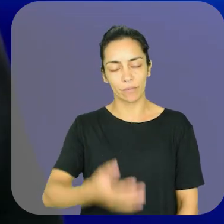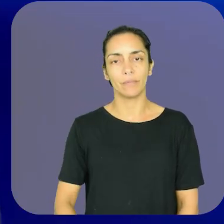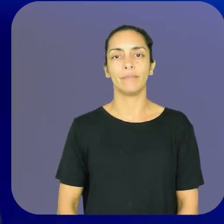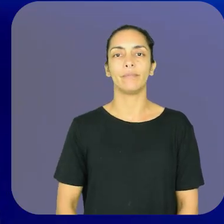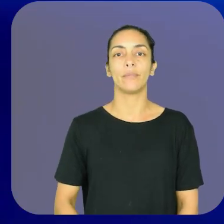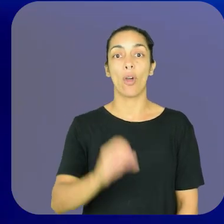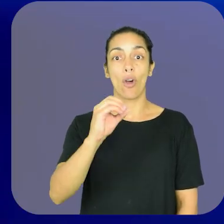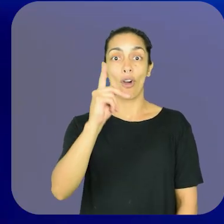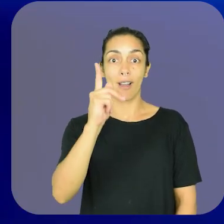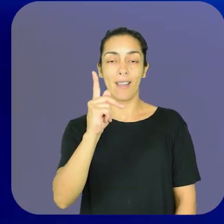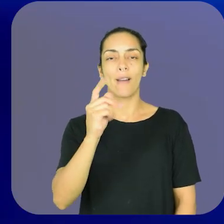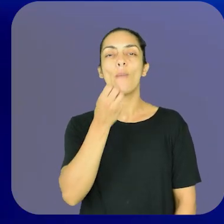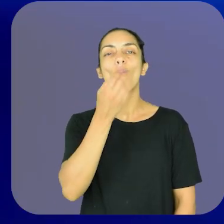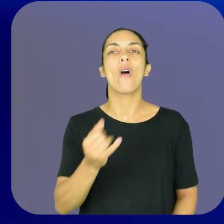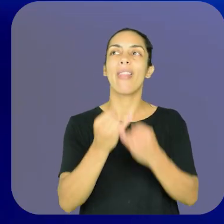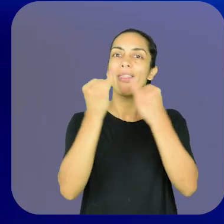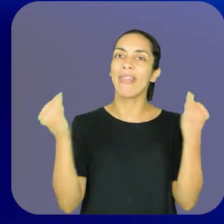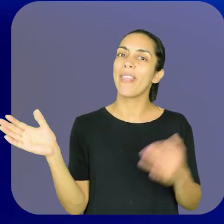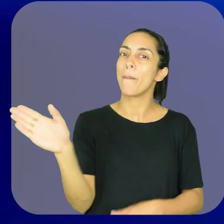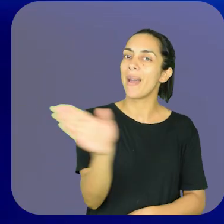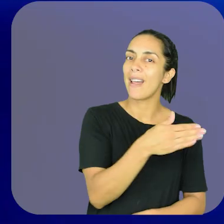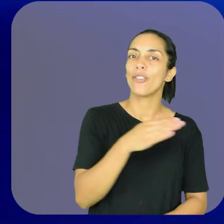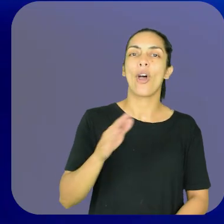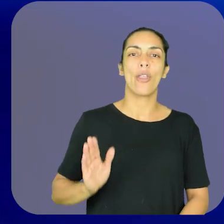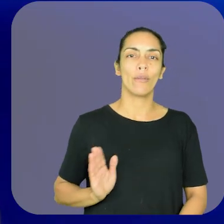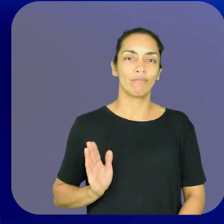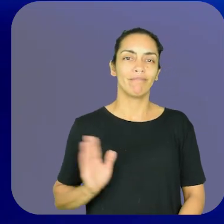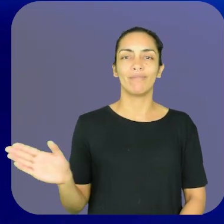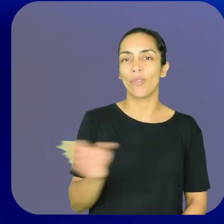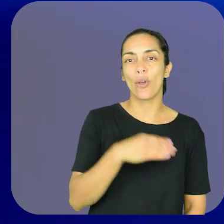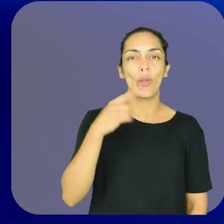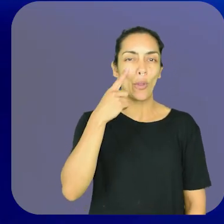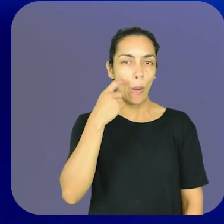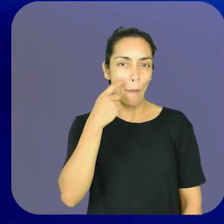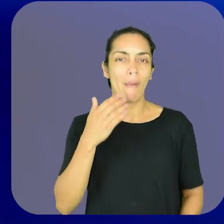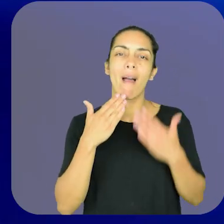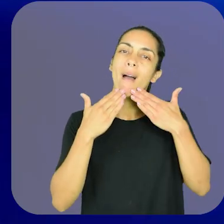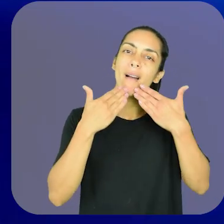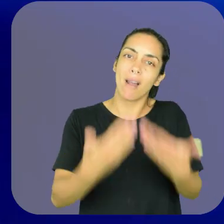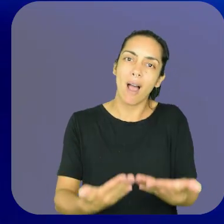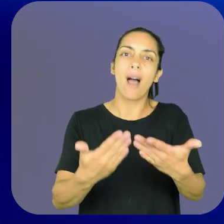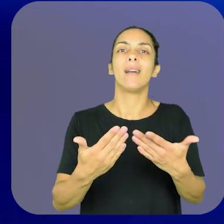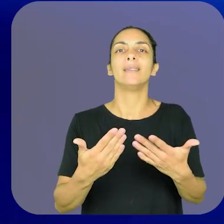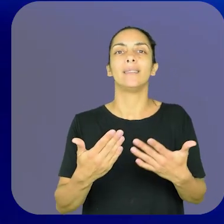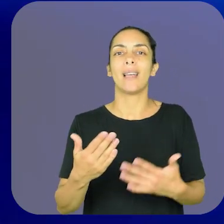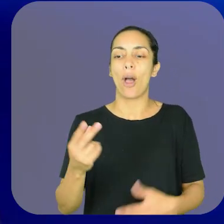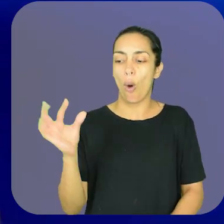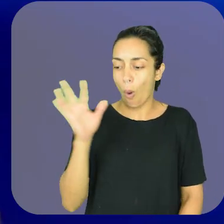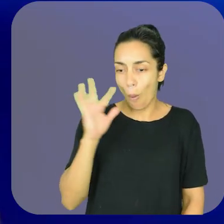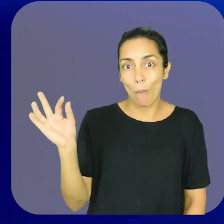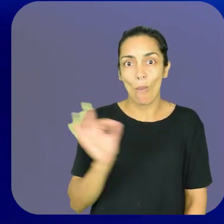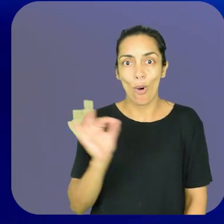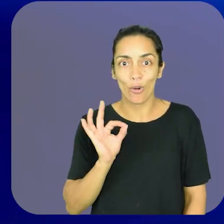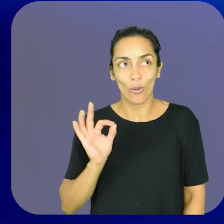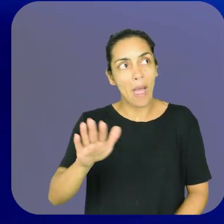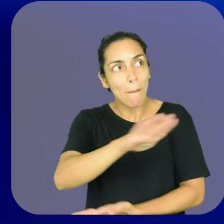Ok, buenos días para todos, para todas. Muchas gracias por posibilitar